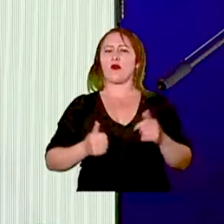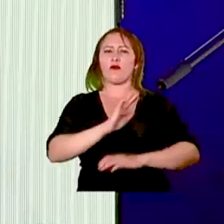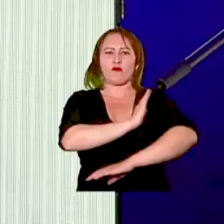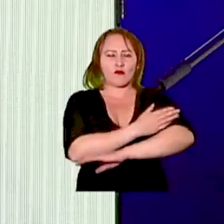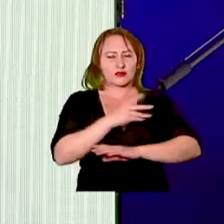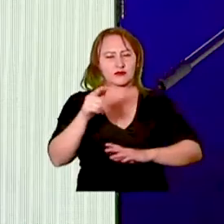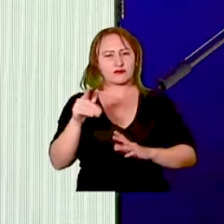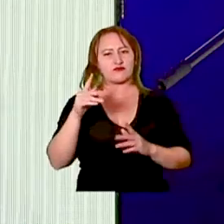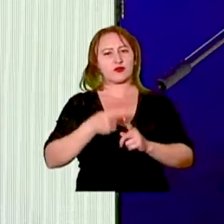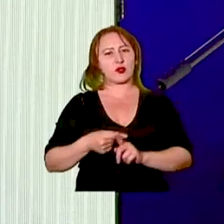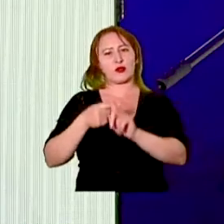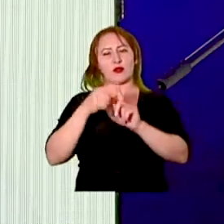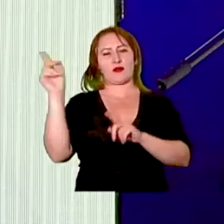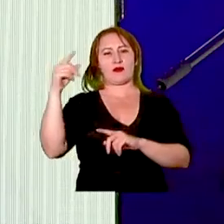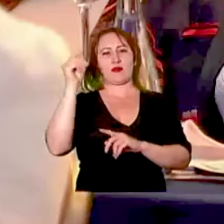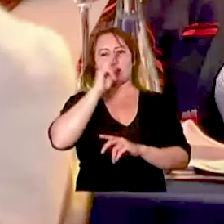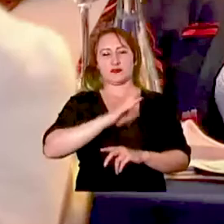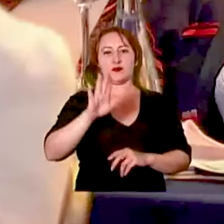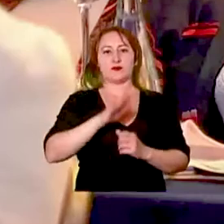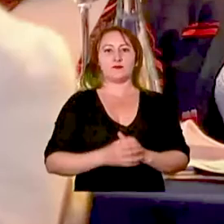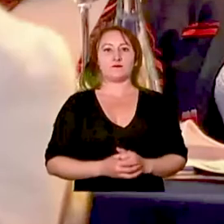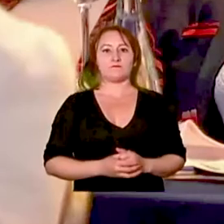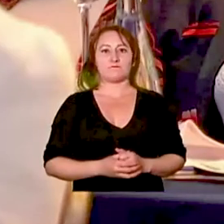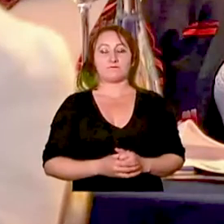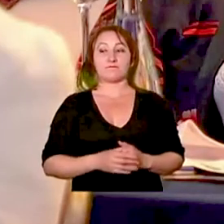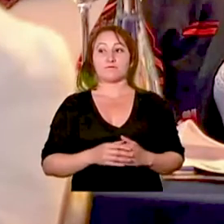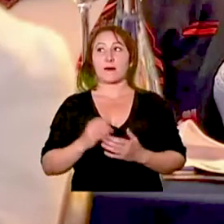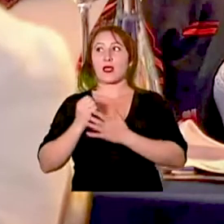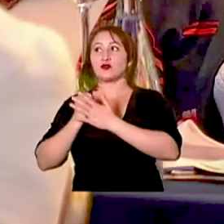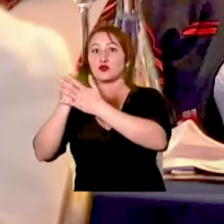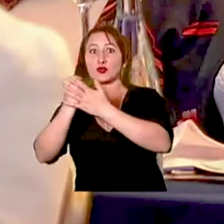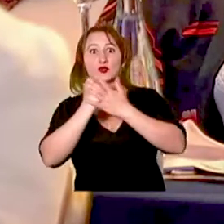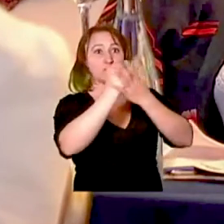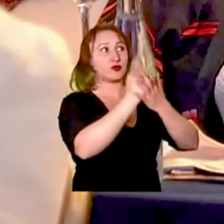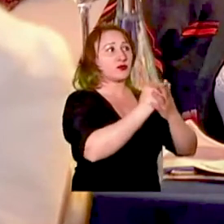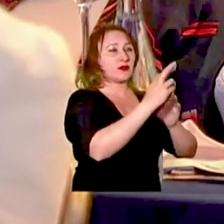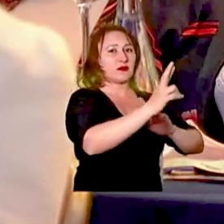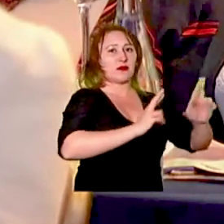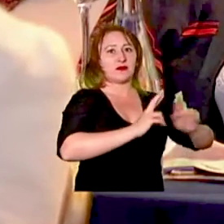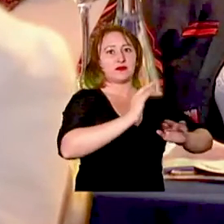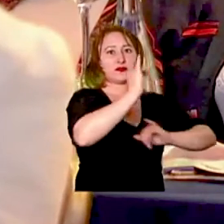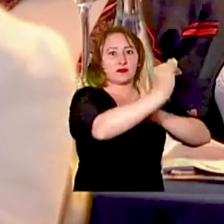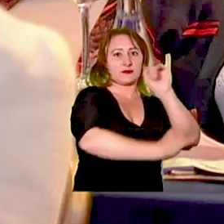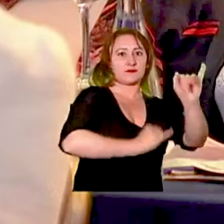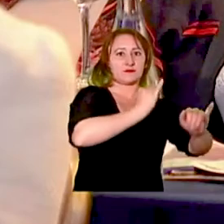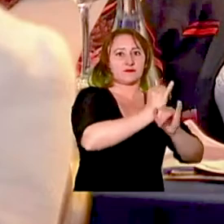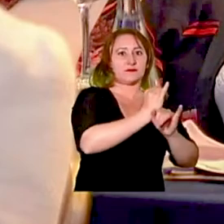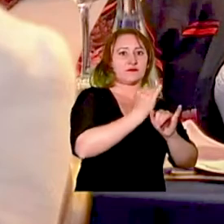la Procuraduría General de la Nación. La cooperación internacional y el relacionamiento